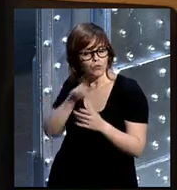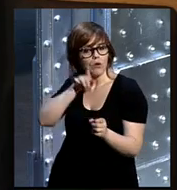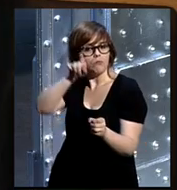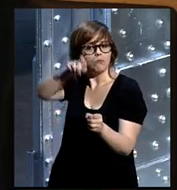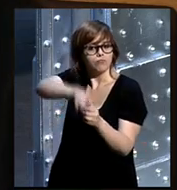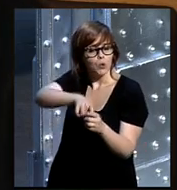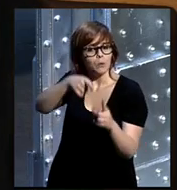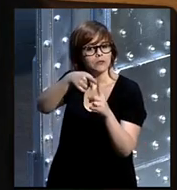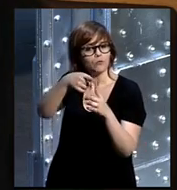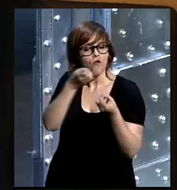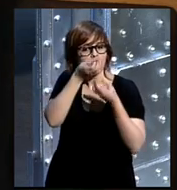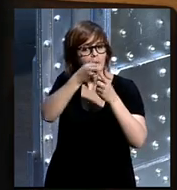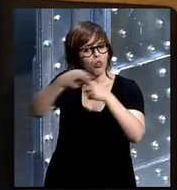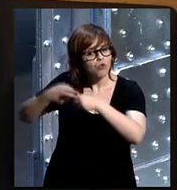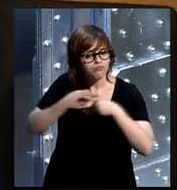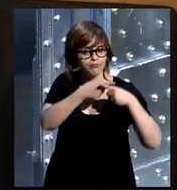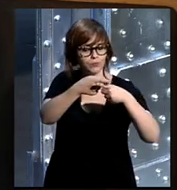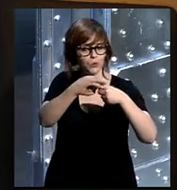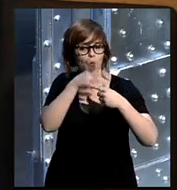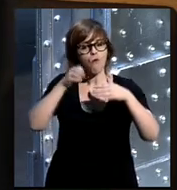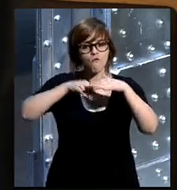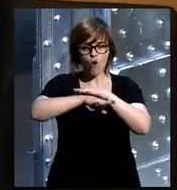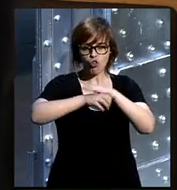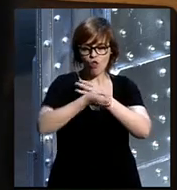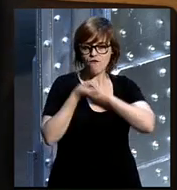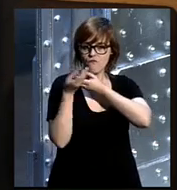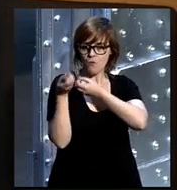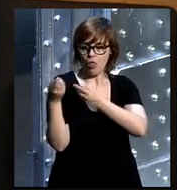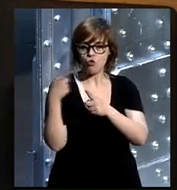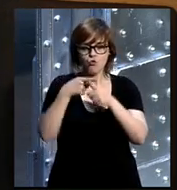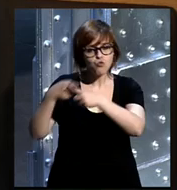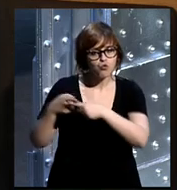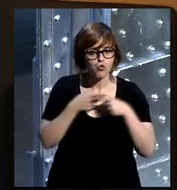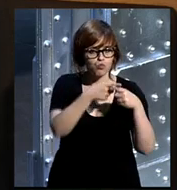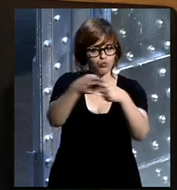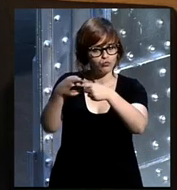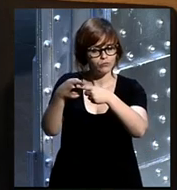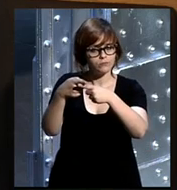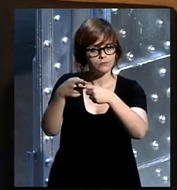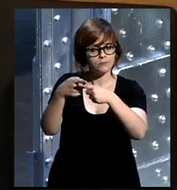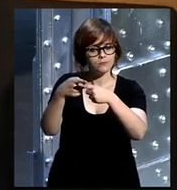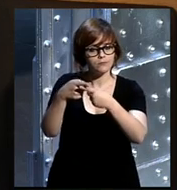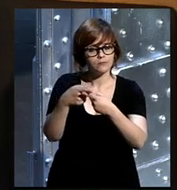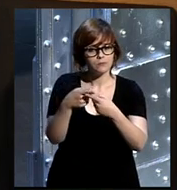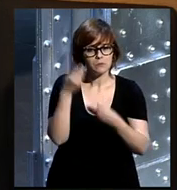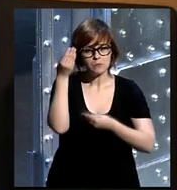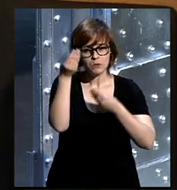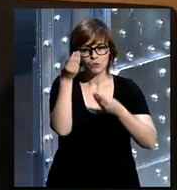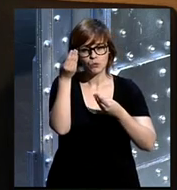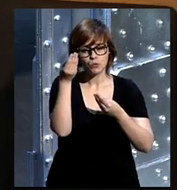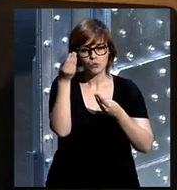información común, fondos que creo que ascienden del orden de los